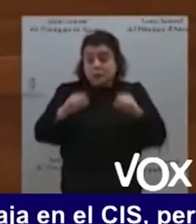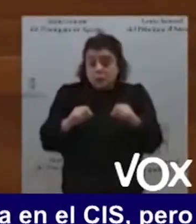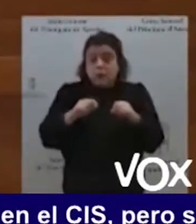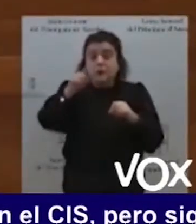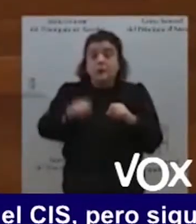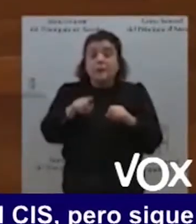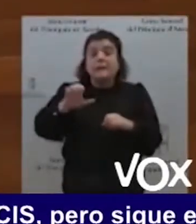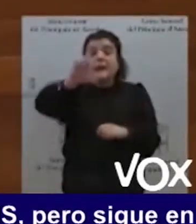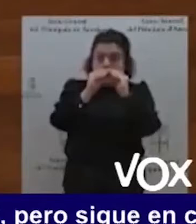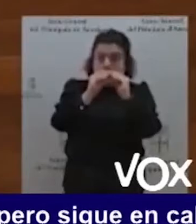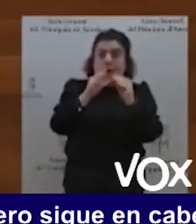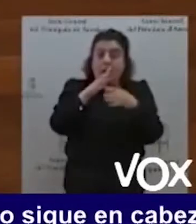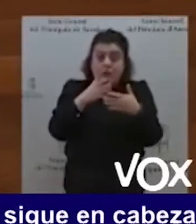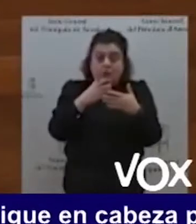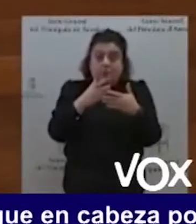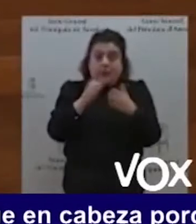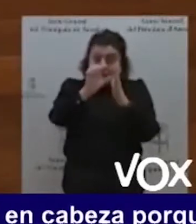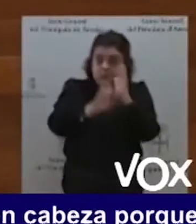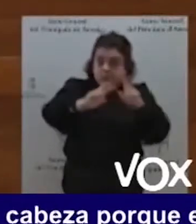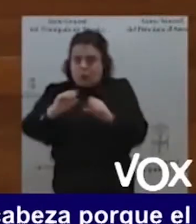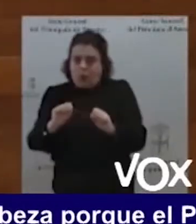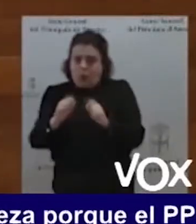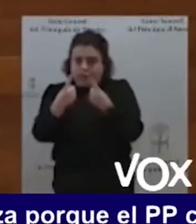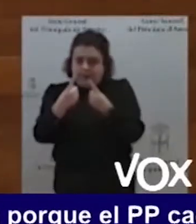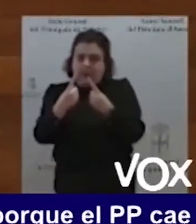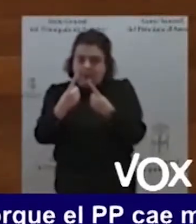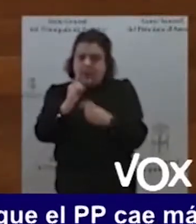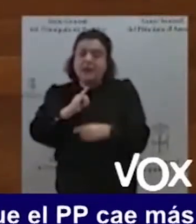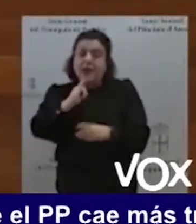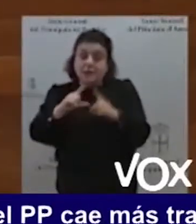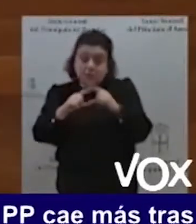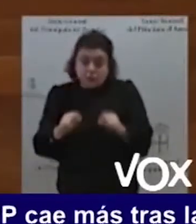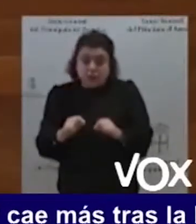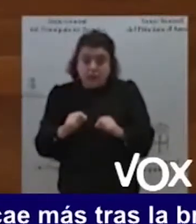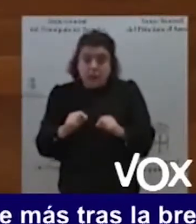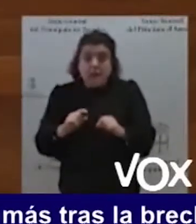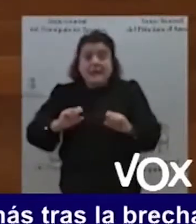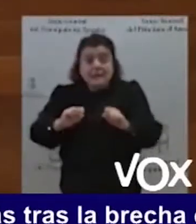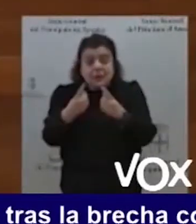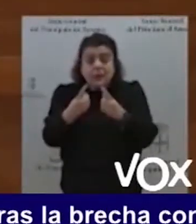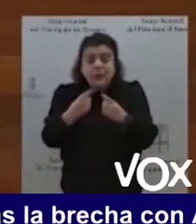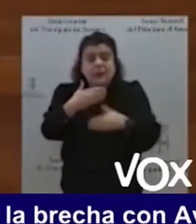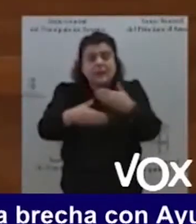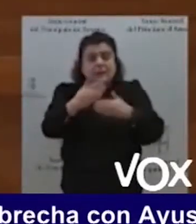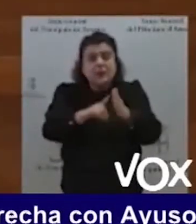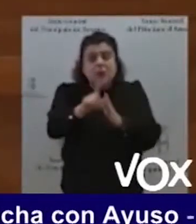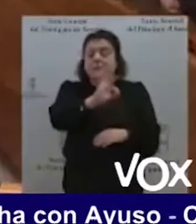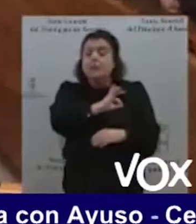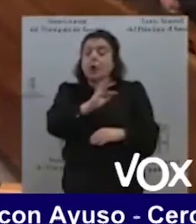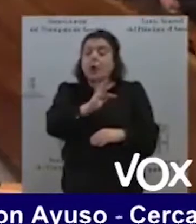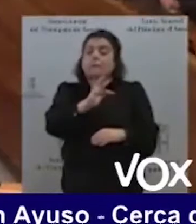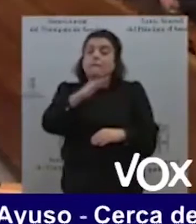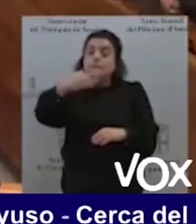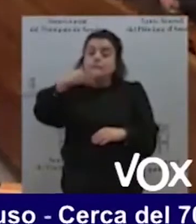los principales puntos de actuación y algamar el consenso necesario. A través de una ley que establece el modelo fallaizu para la realidad sociolingüística asturiana.